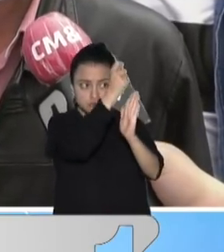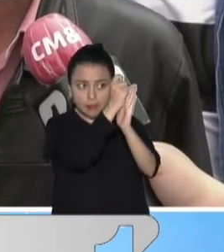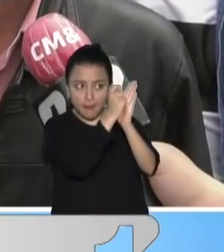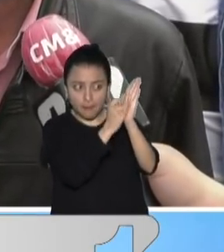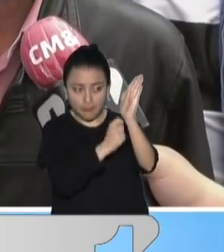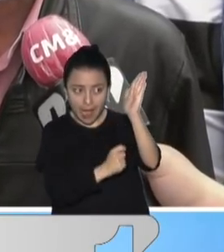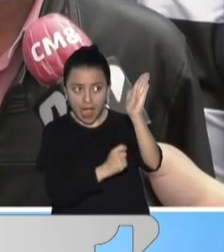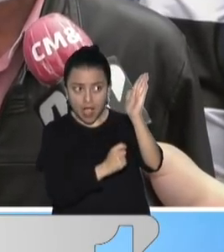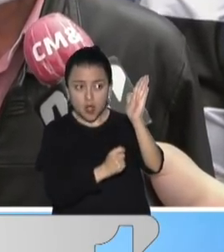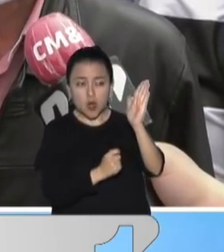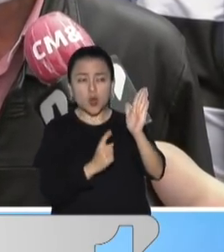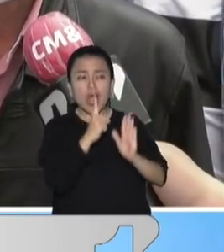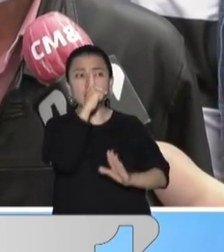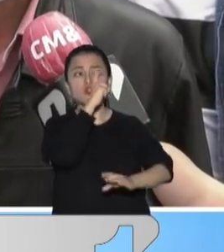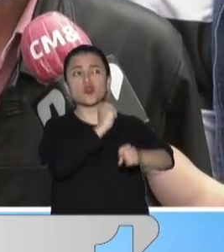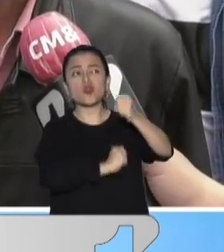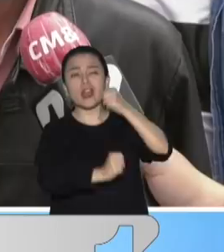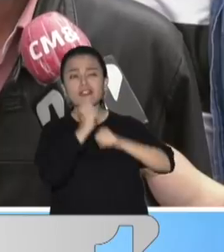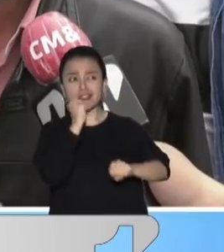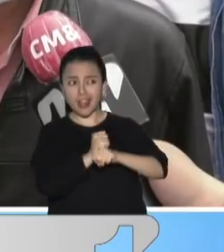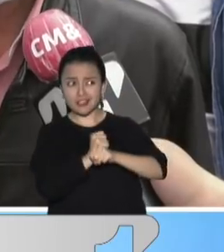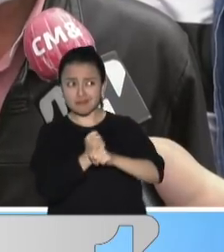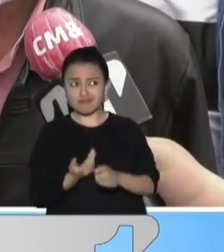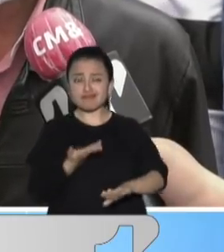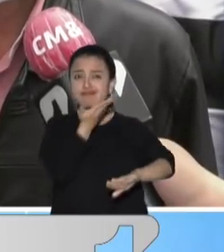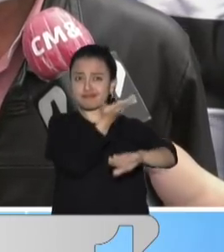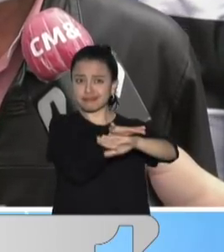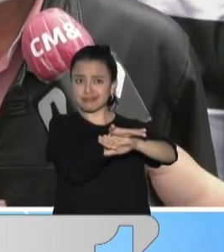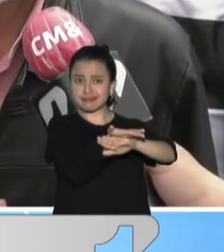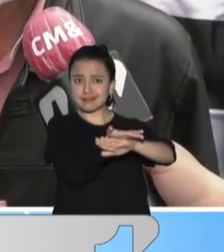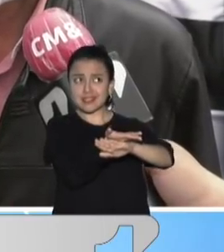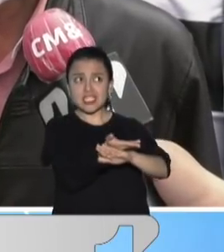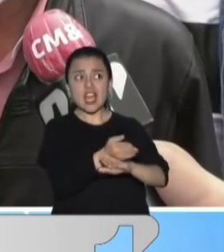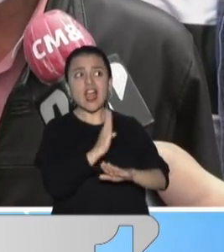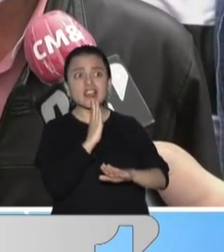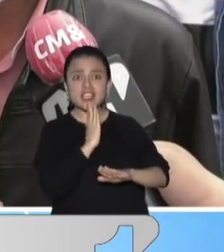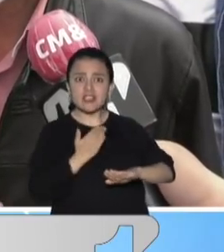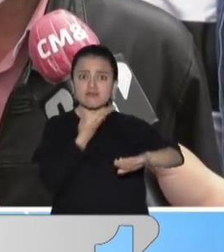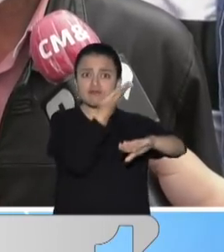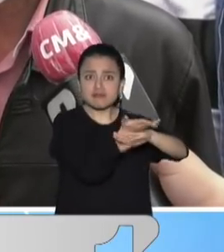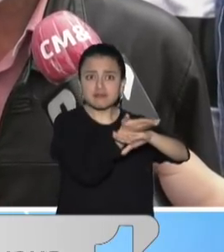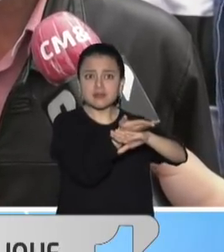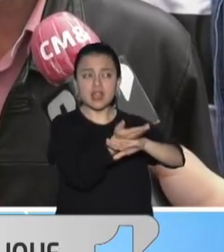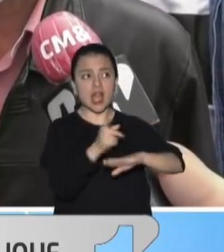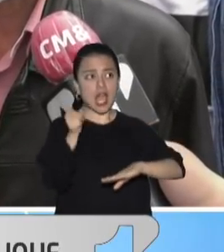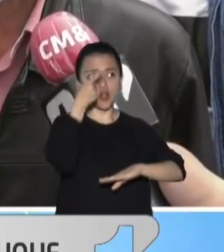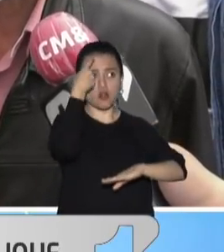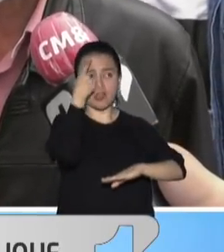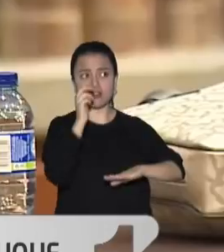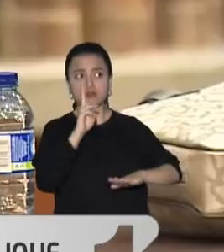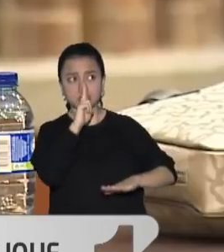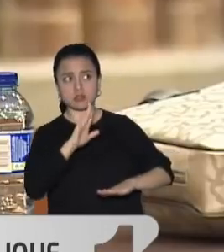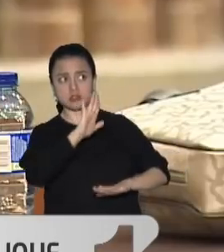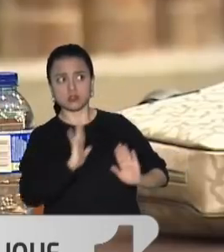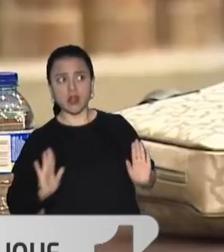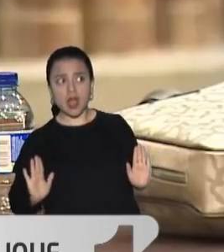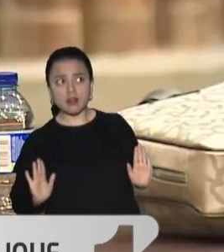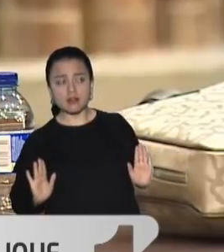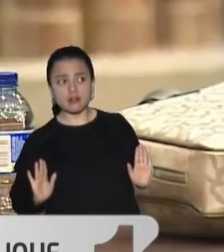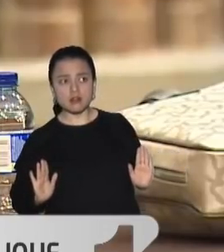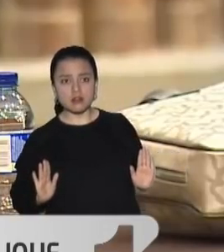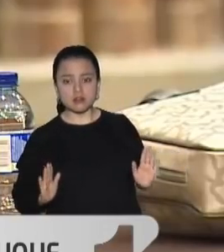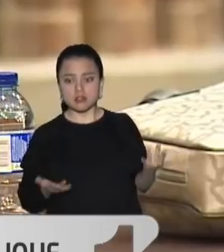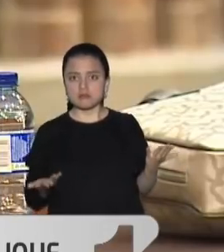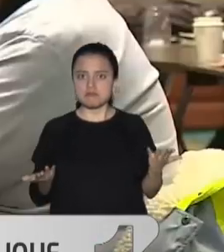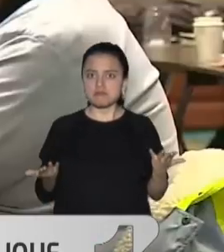al gobierno hace un año, previo a la definición de las garantías para el ejercicio